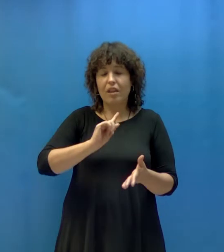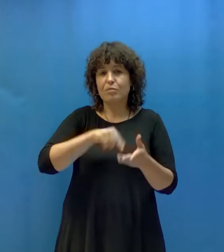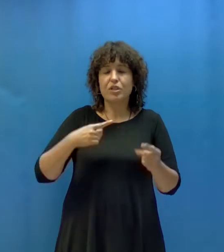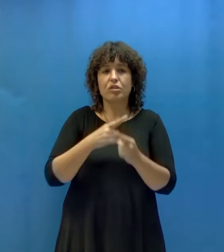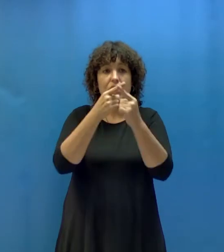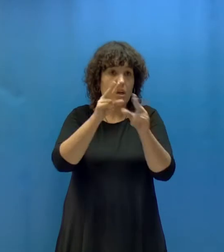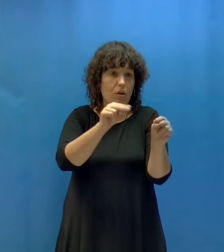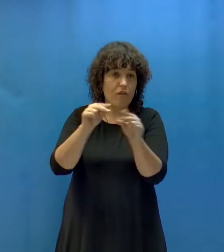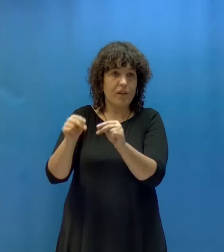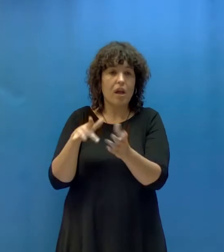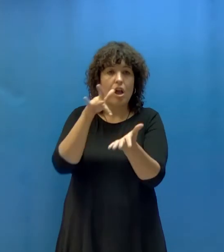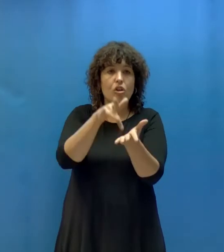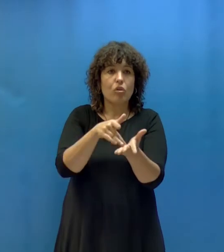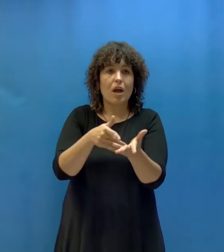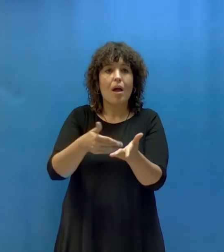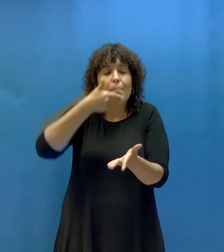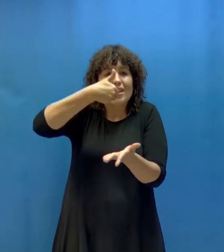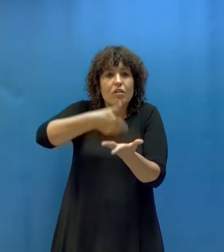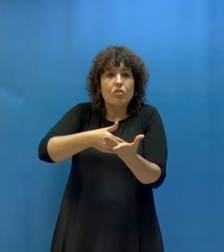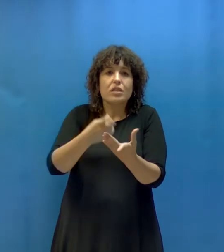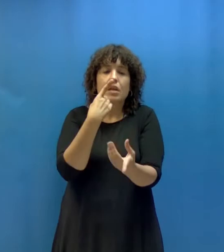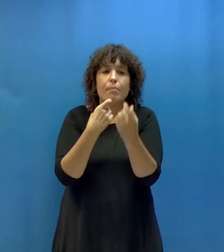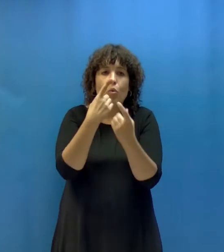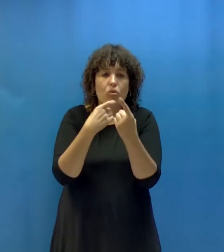a ruegos y preguntas.